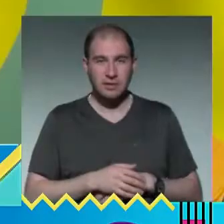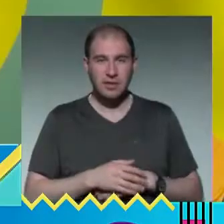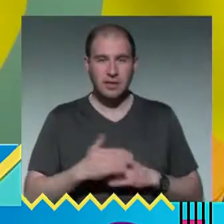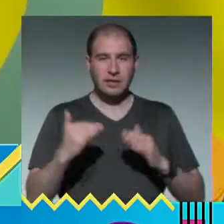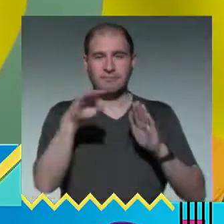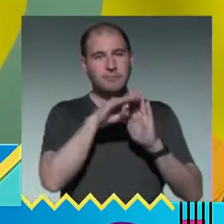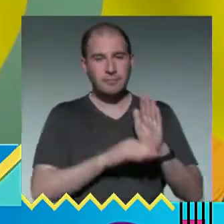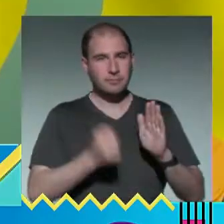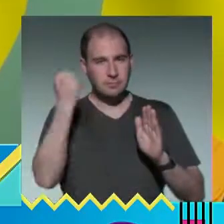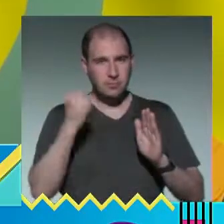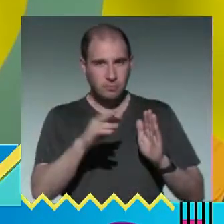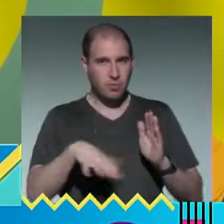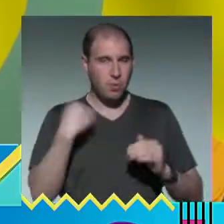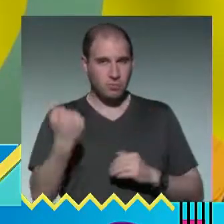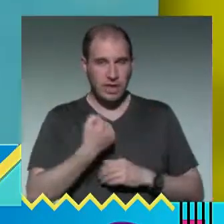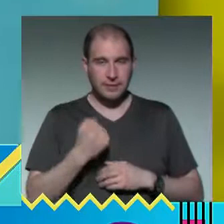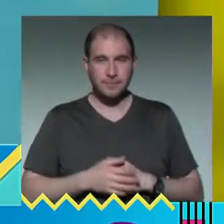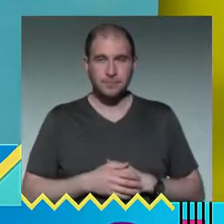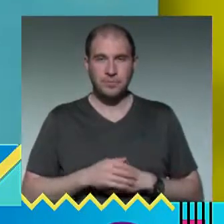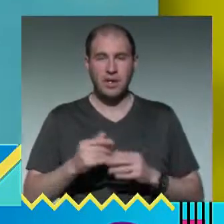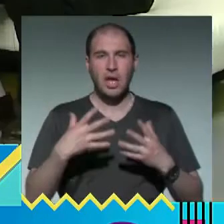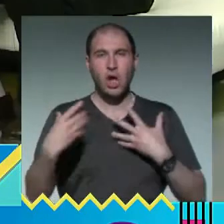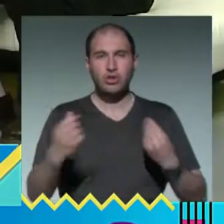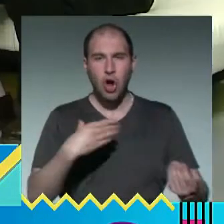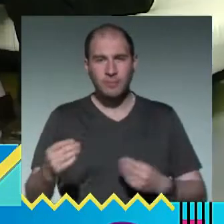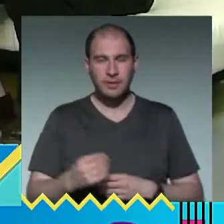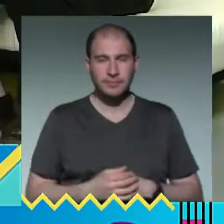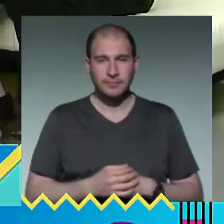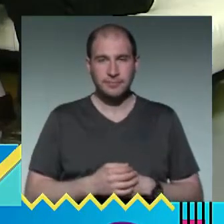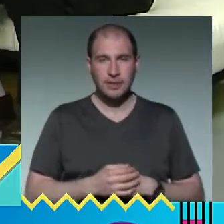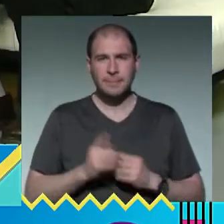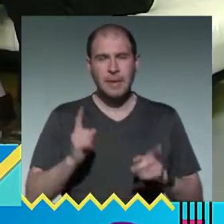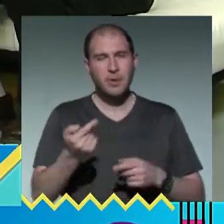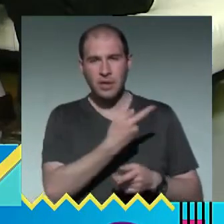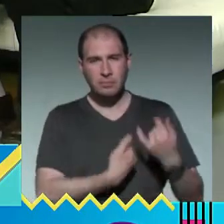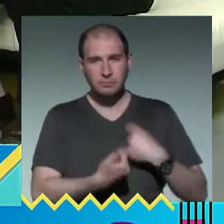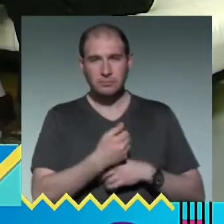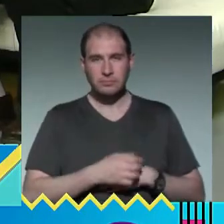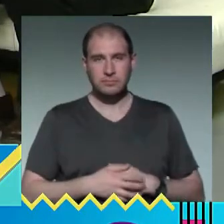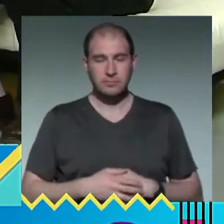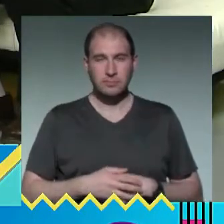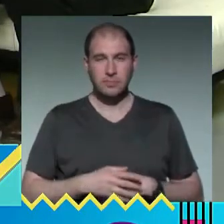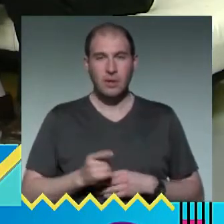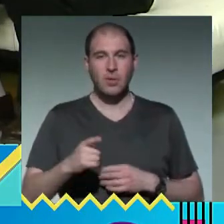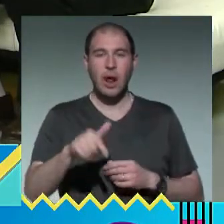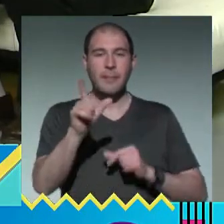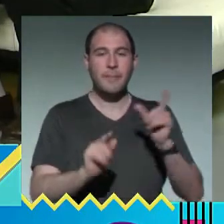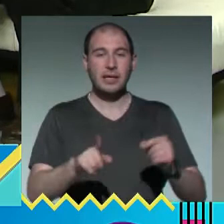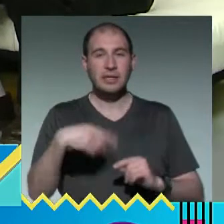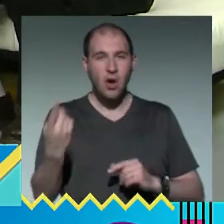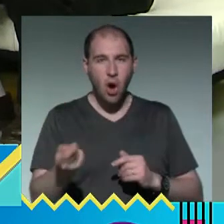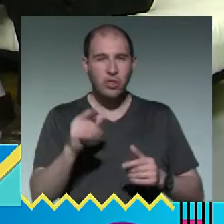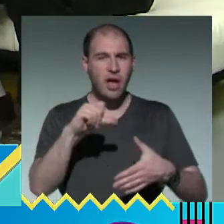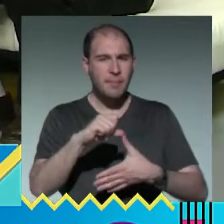estatus socioeconómico importante. ¿Se replicó algo como lo que nos está contando Gabriela en otros países